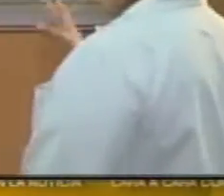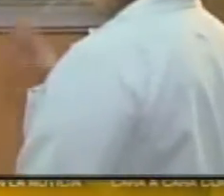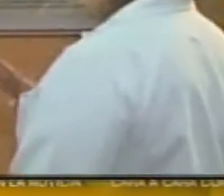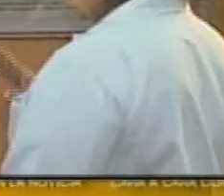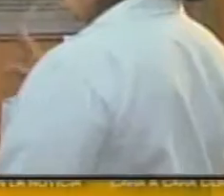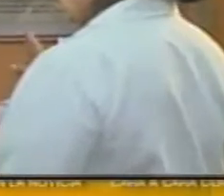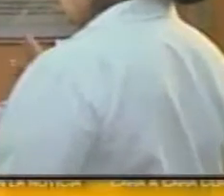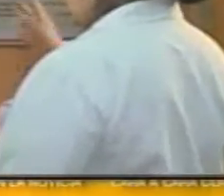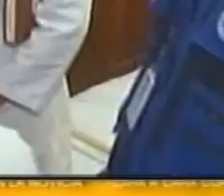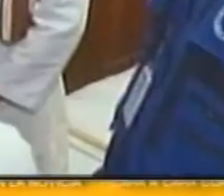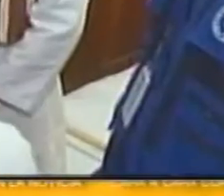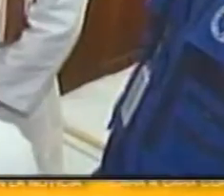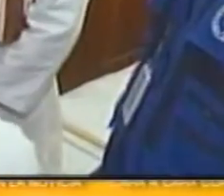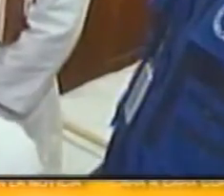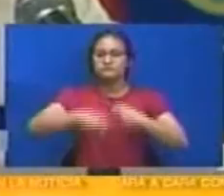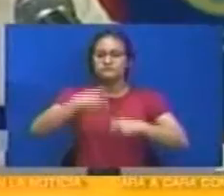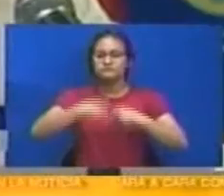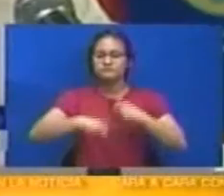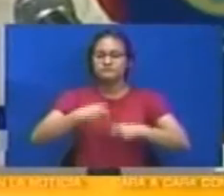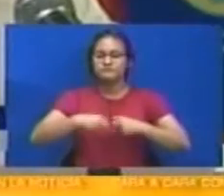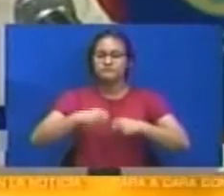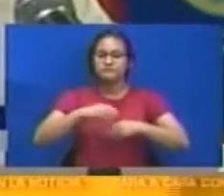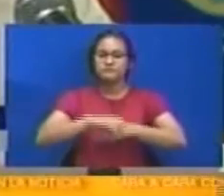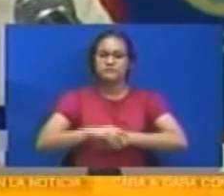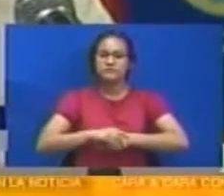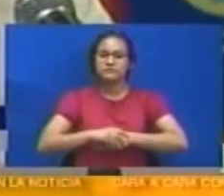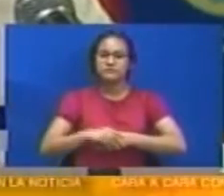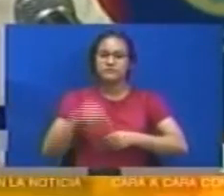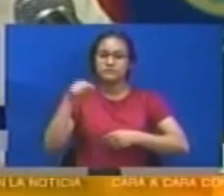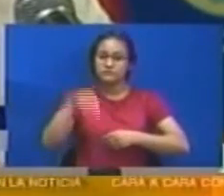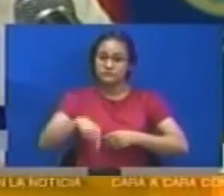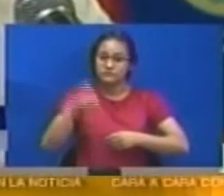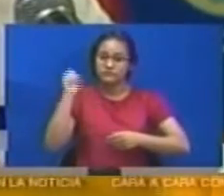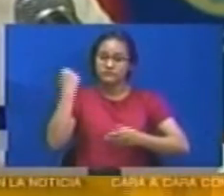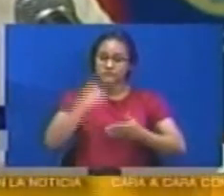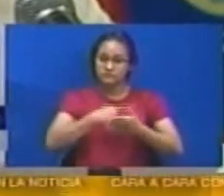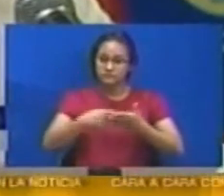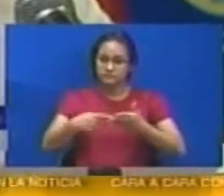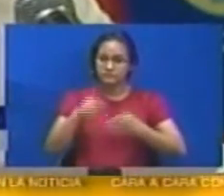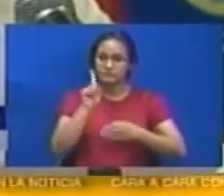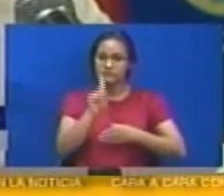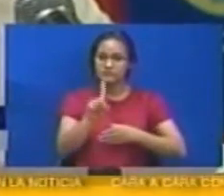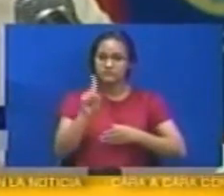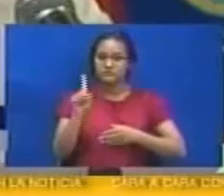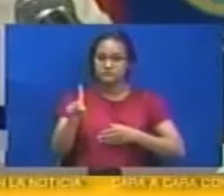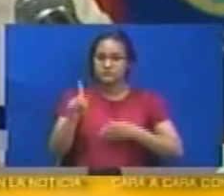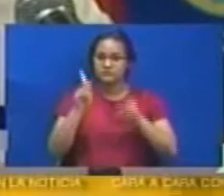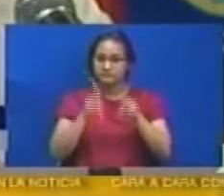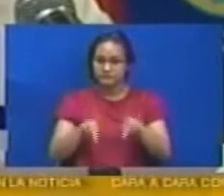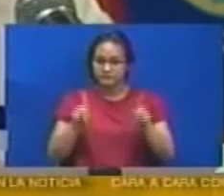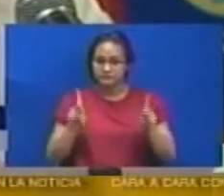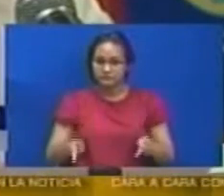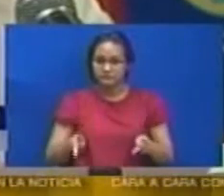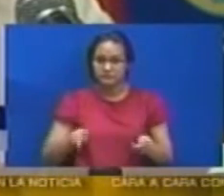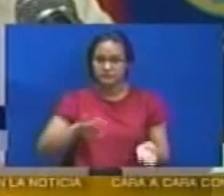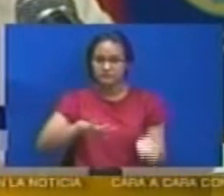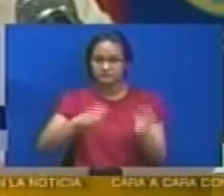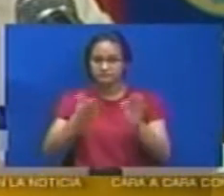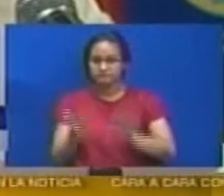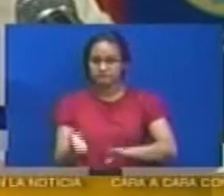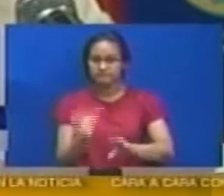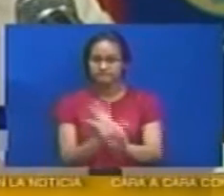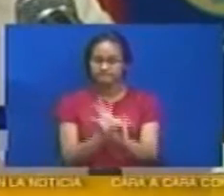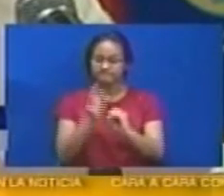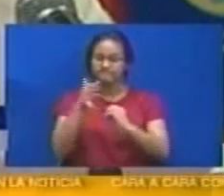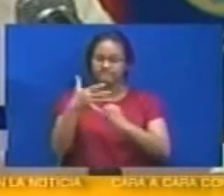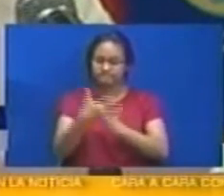incluyó fallecidos por otras causas. En la presente semana hubo 11 fallecidos atribuidos a COVID-19